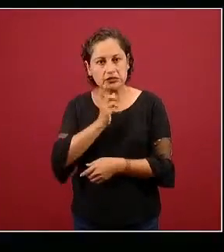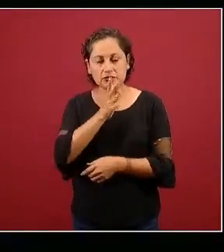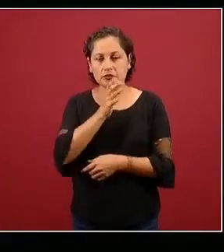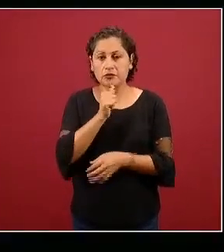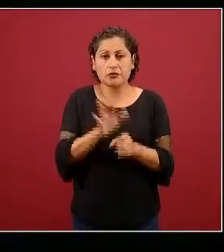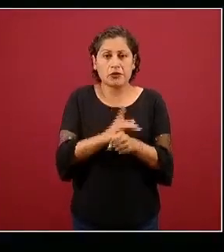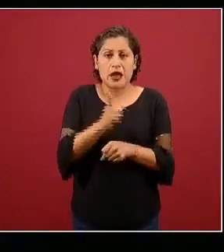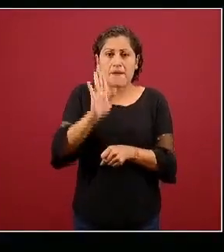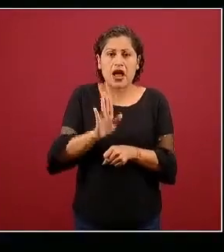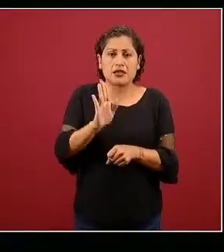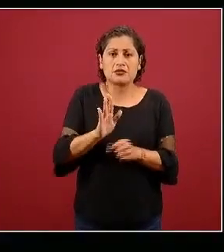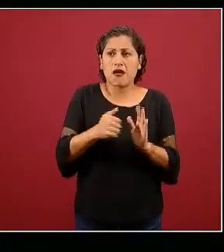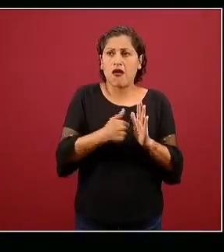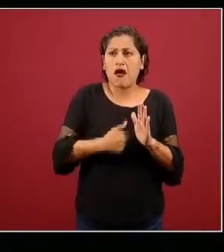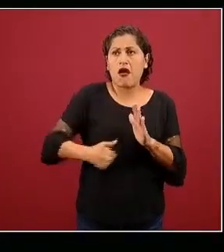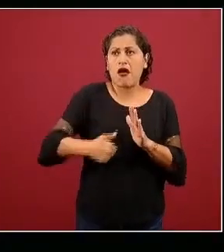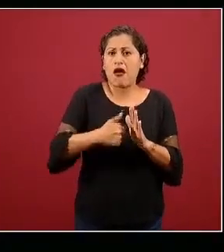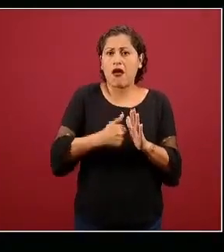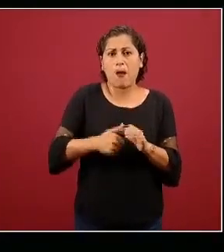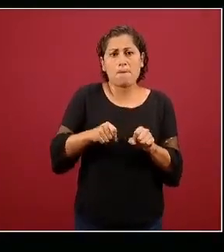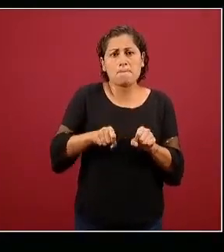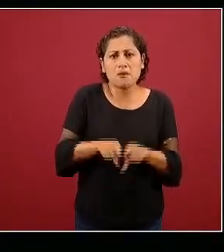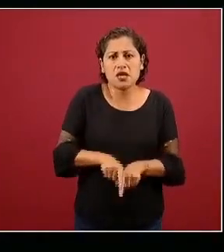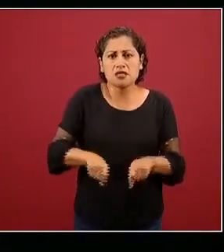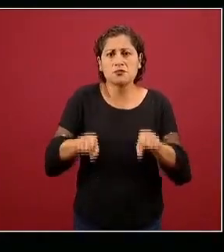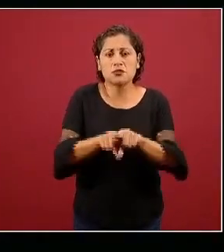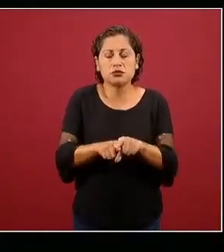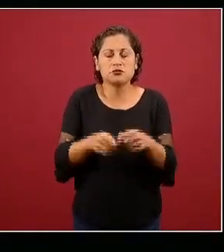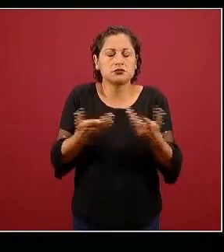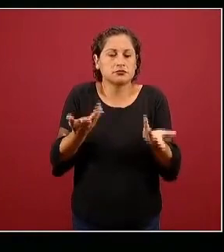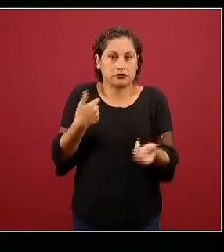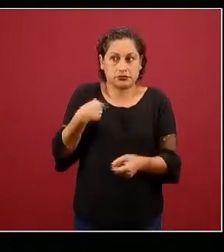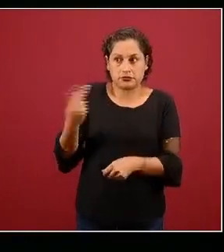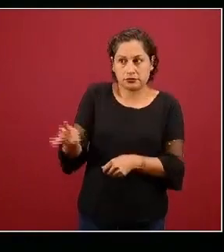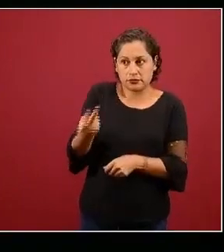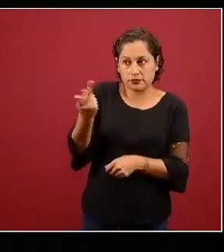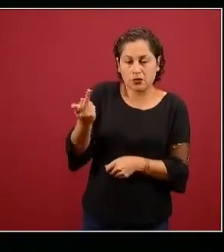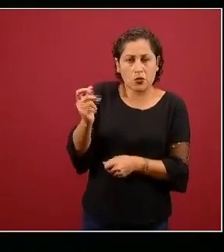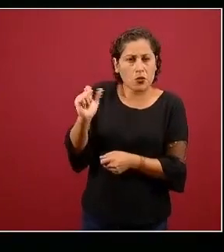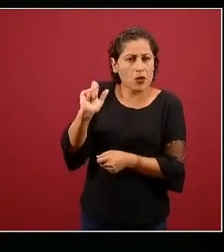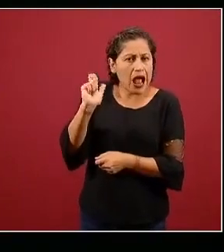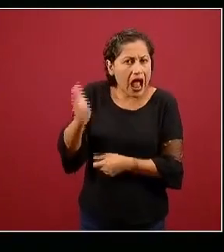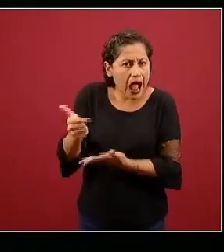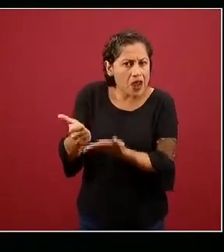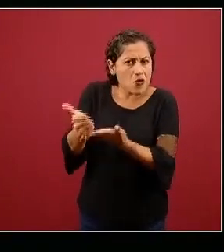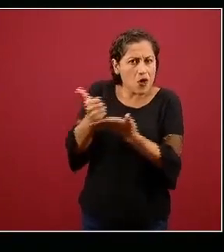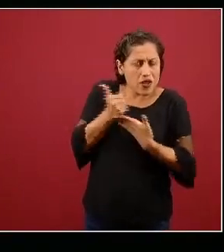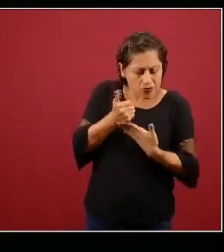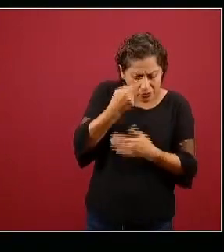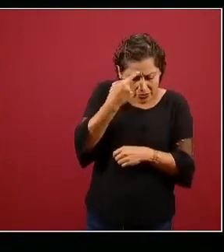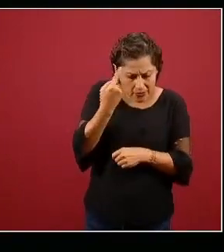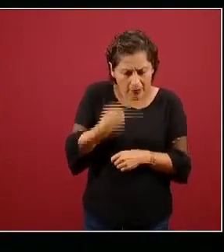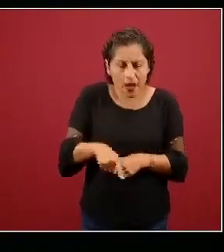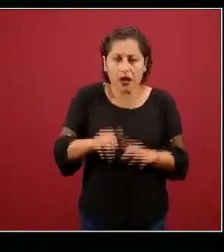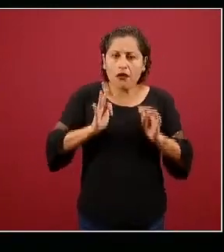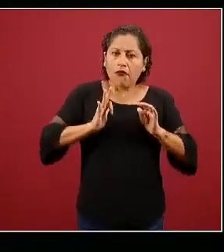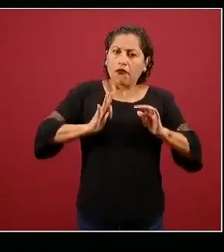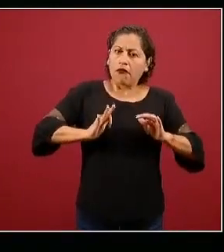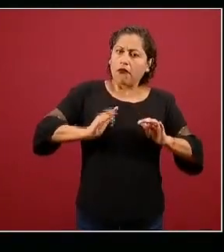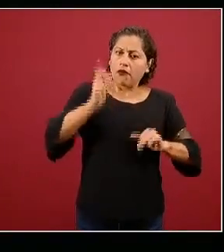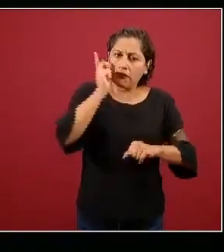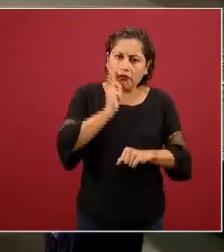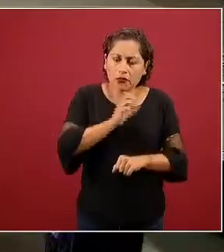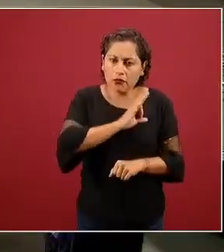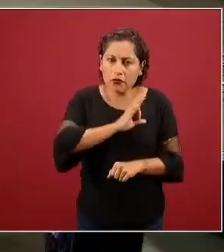son iguales. ¿Hay alguna técnica o hay alguna cosa que se pueda utilizar para personas que simplemente